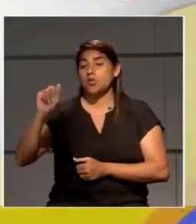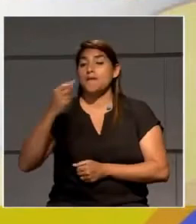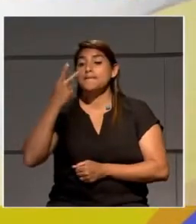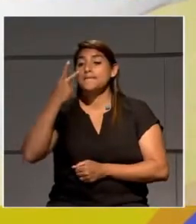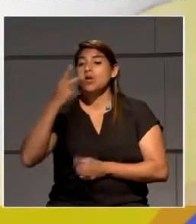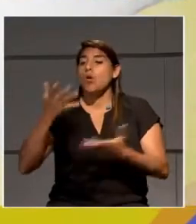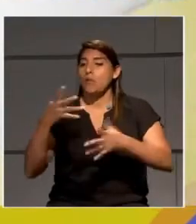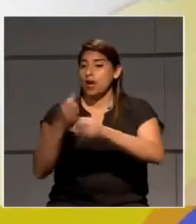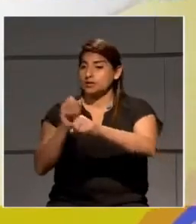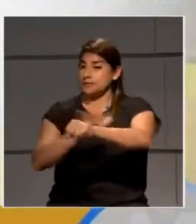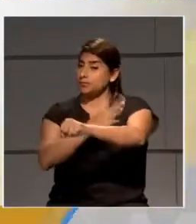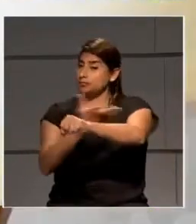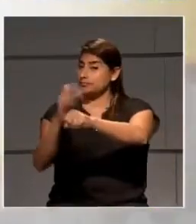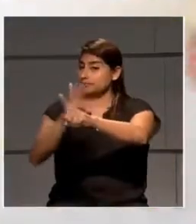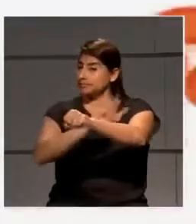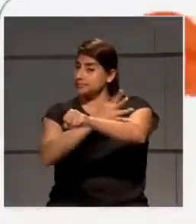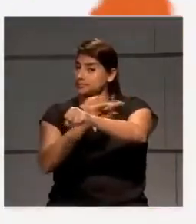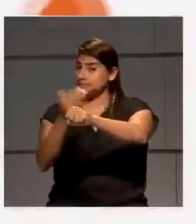música.